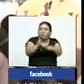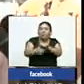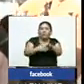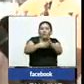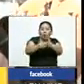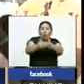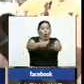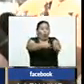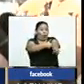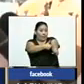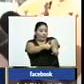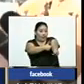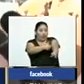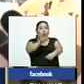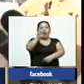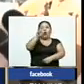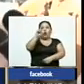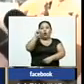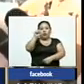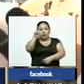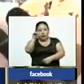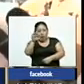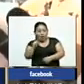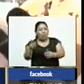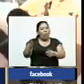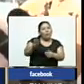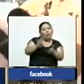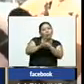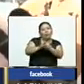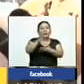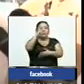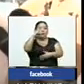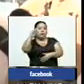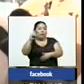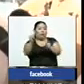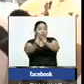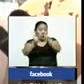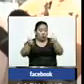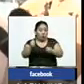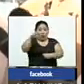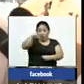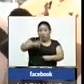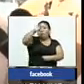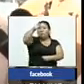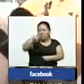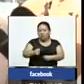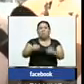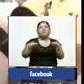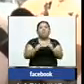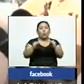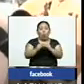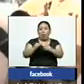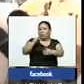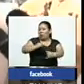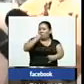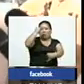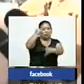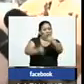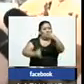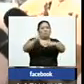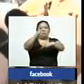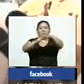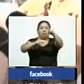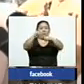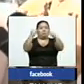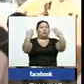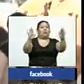el Hospital Rosales, también una inversión gubernamental de cerca de 60 millones de dólares. Este mes estamos ya en la última fase de construcción y se